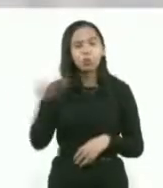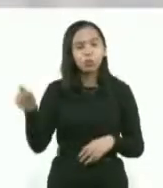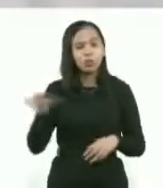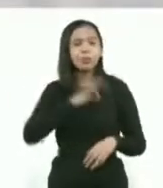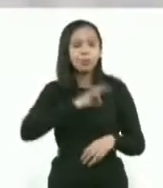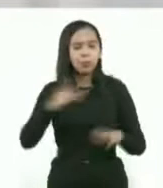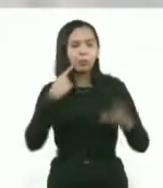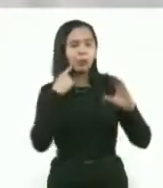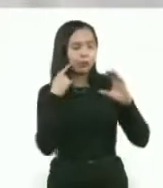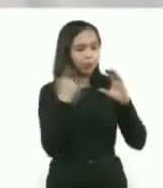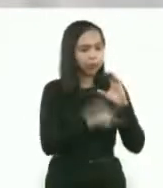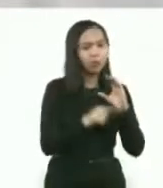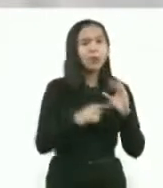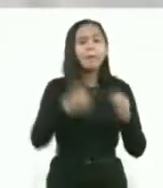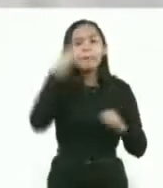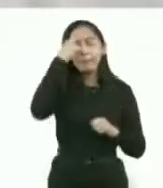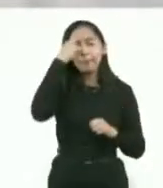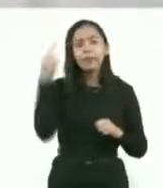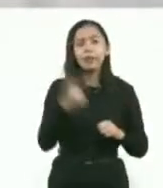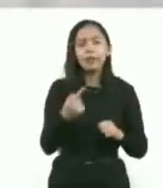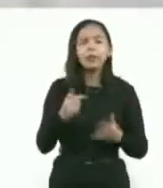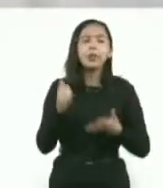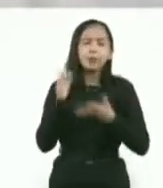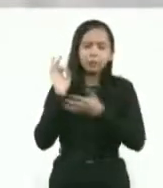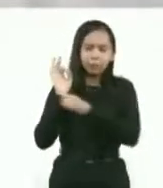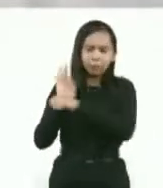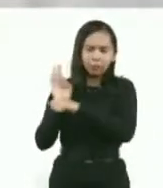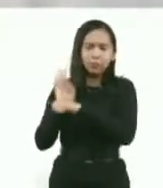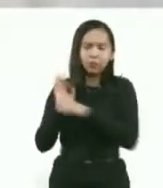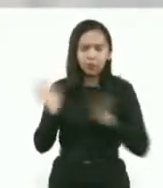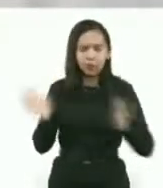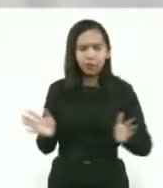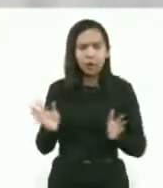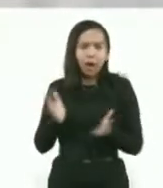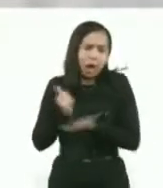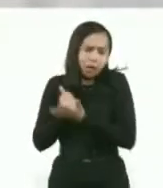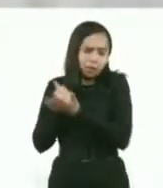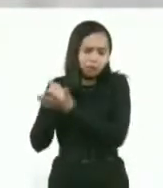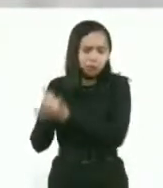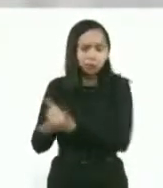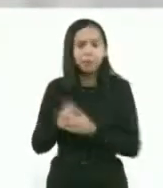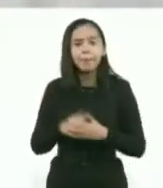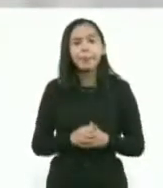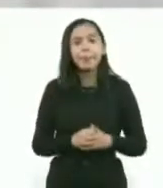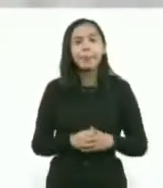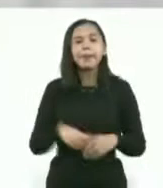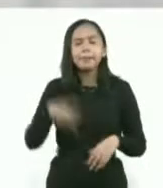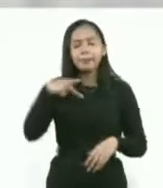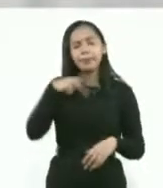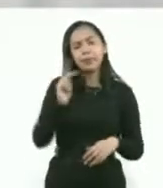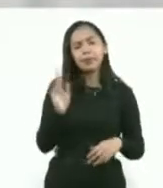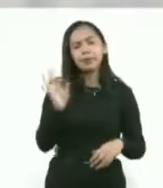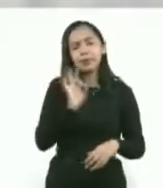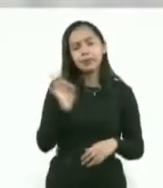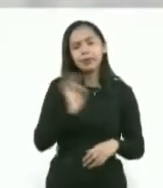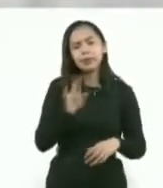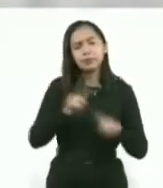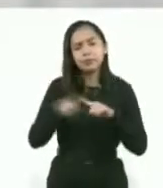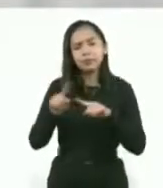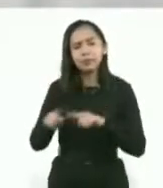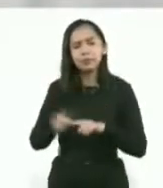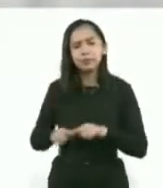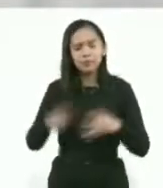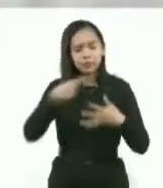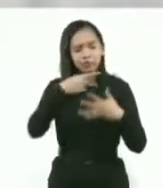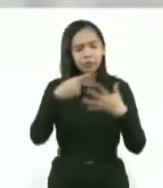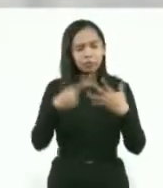en el asunto, no en el tema directo del precio del combustible, pero sí en distintas variables